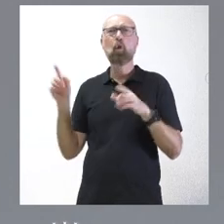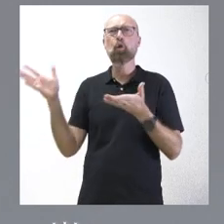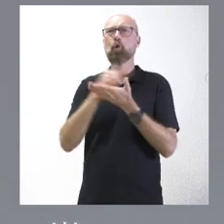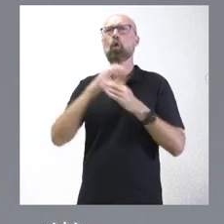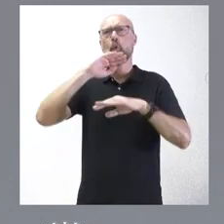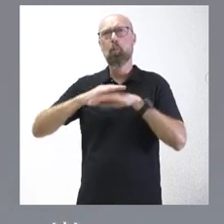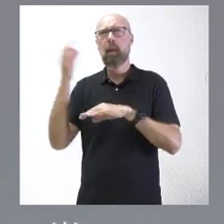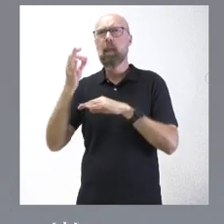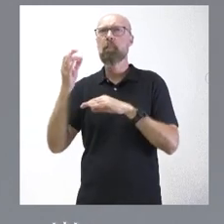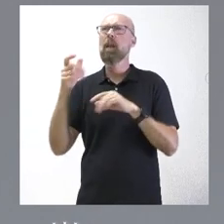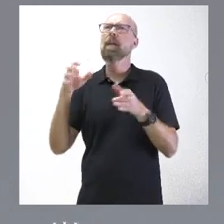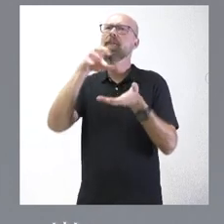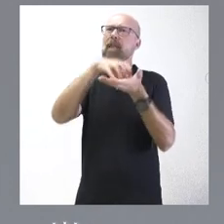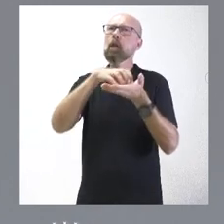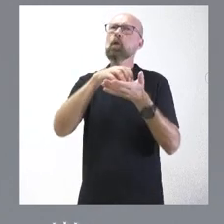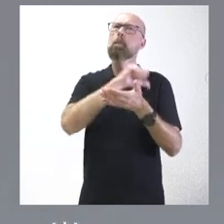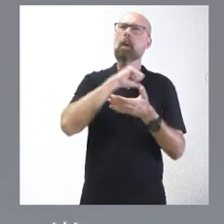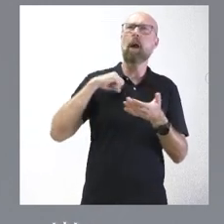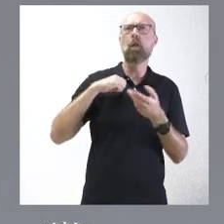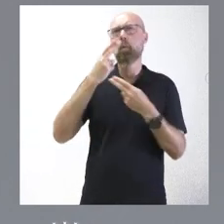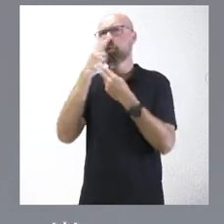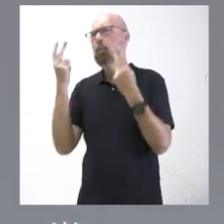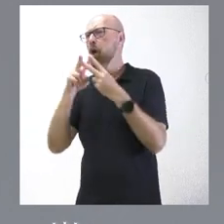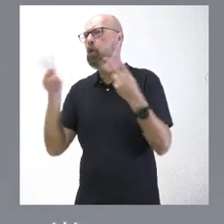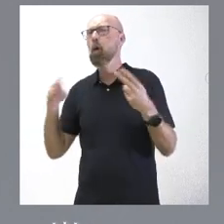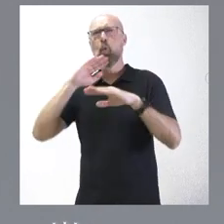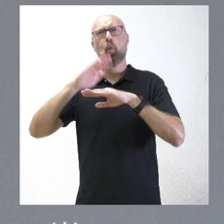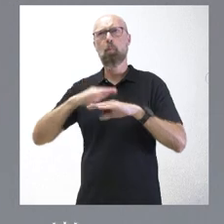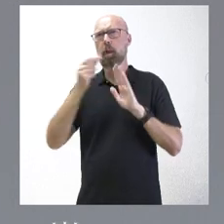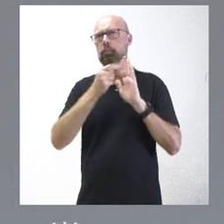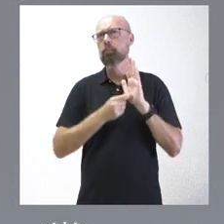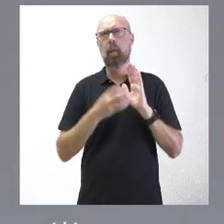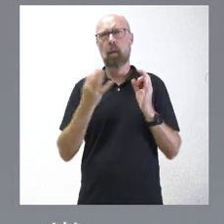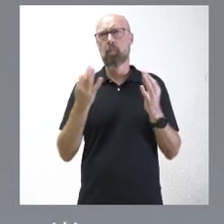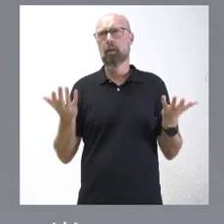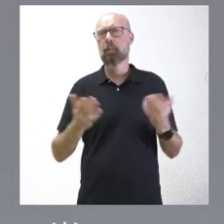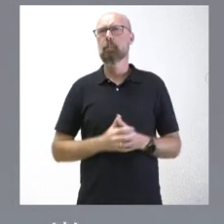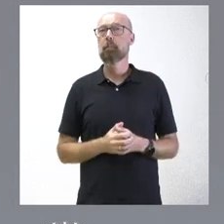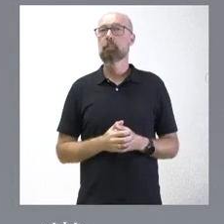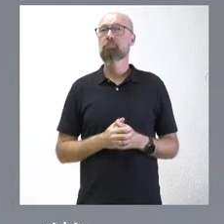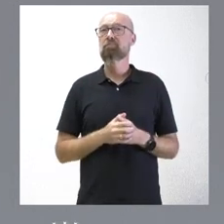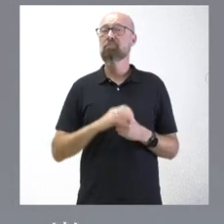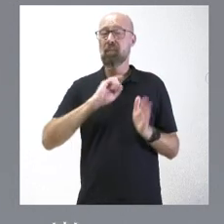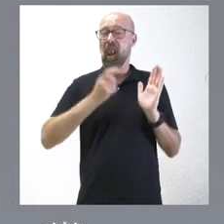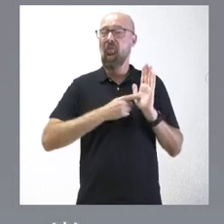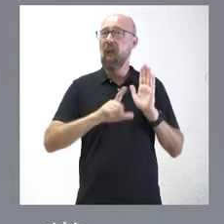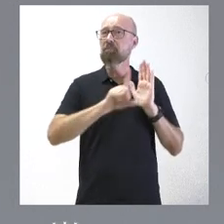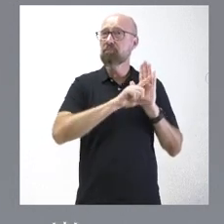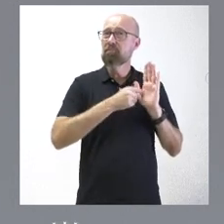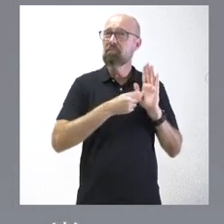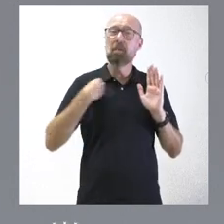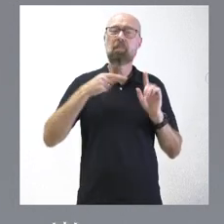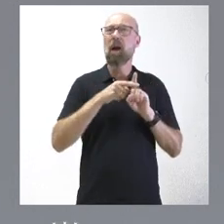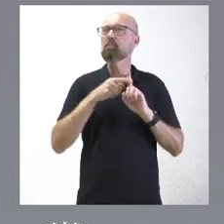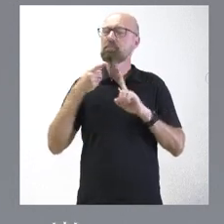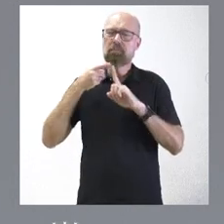sean centros de titularidad privada o centros de titularidad pública la esencia de la ley se basa en la atención centrada